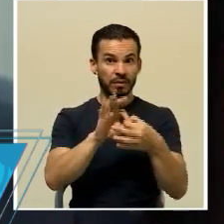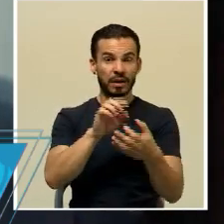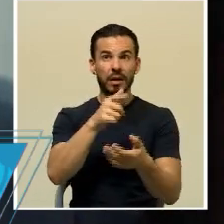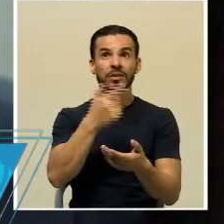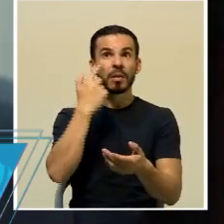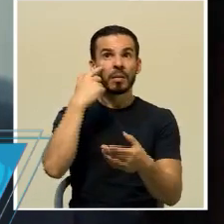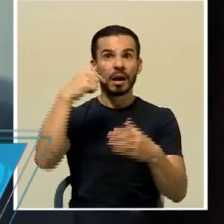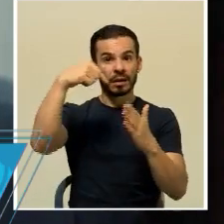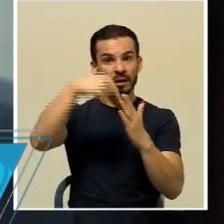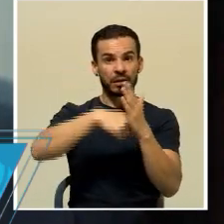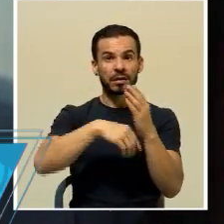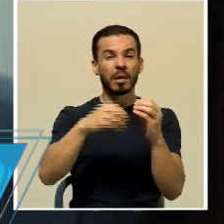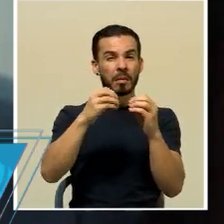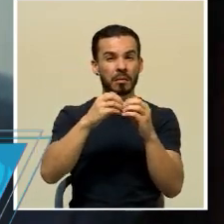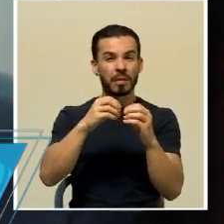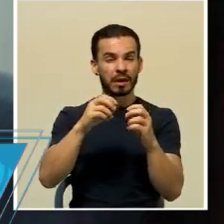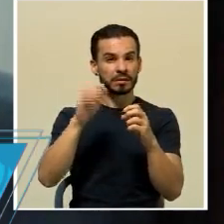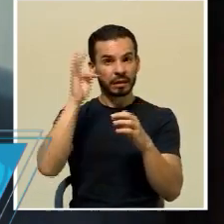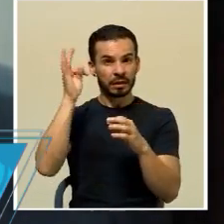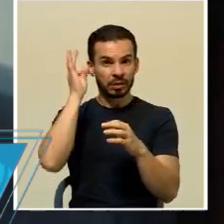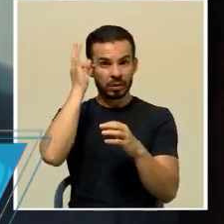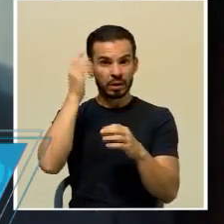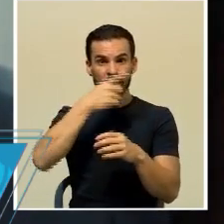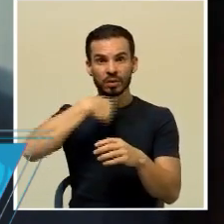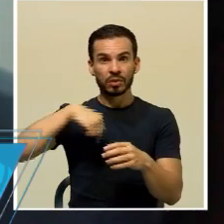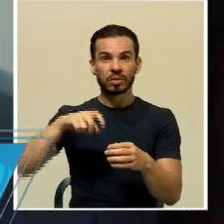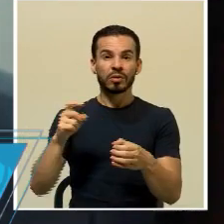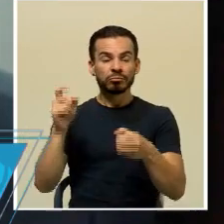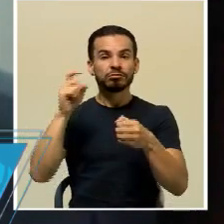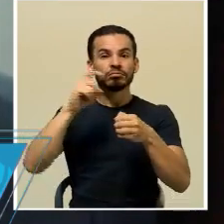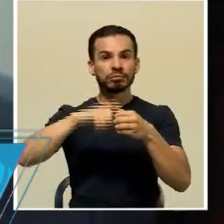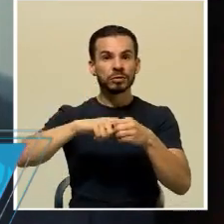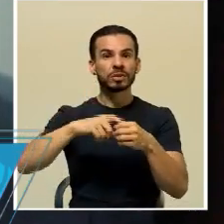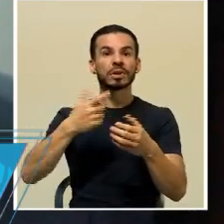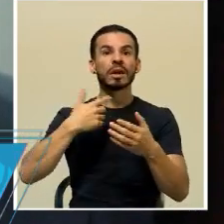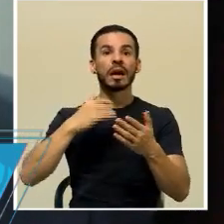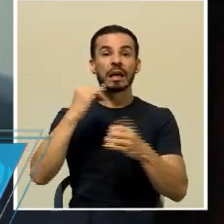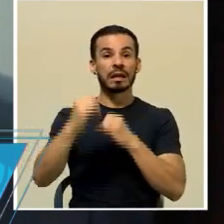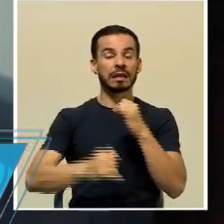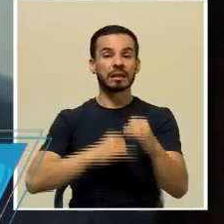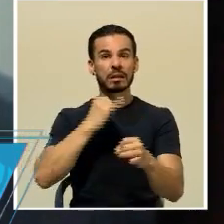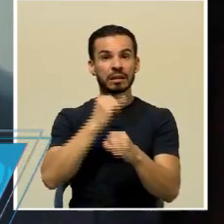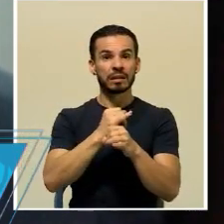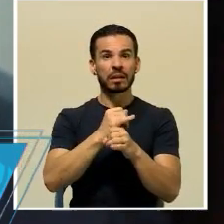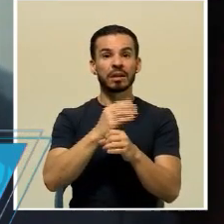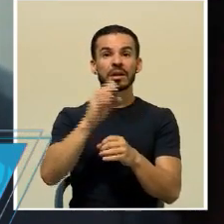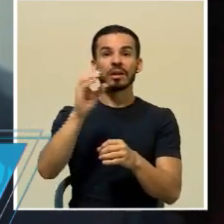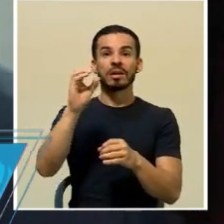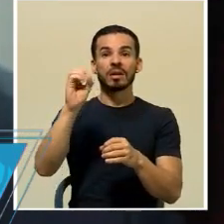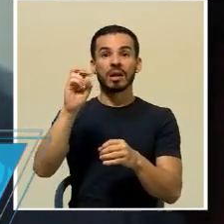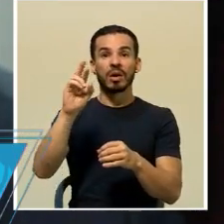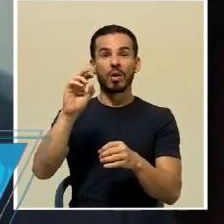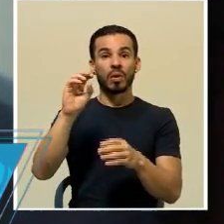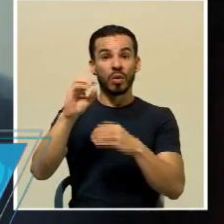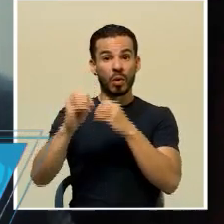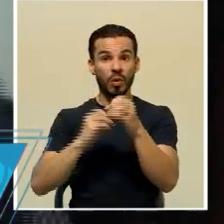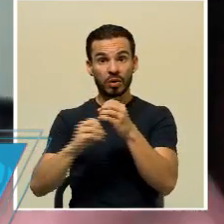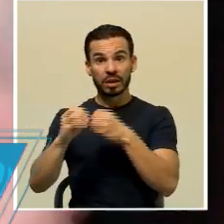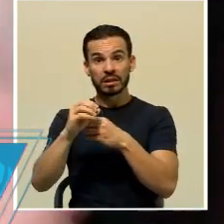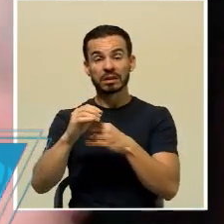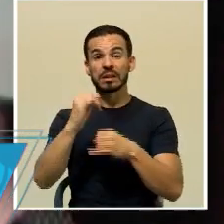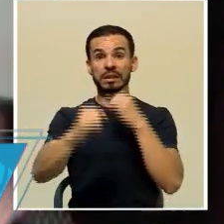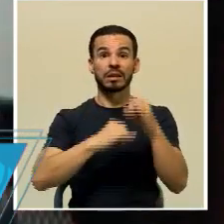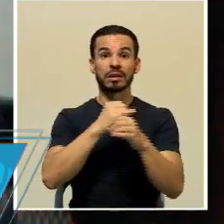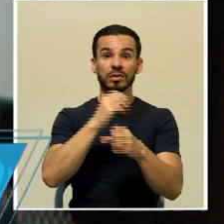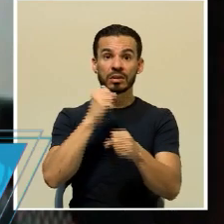para ahondar más con la tesis es que nosotros somos suscriptores a nivel internacional de la Organización Internacional del